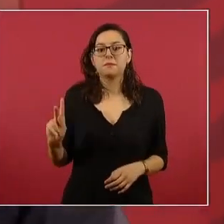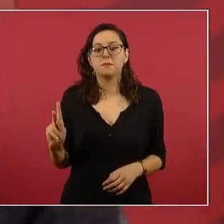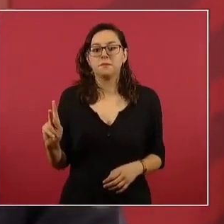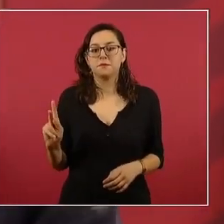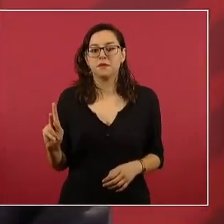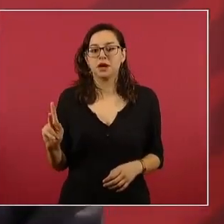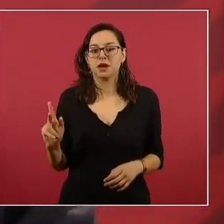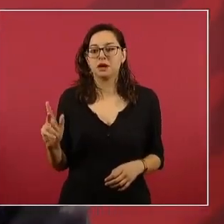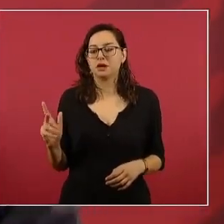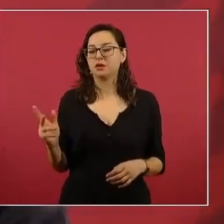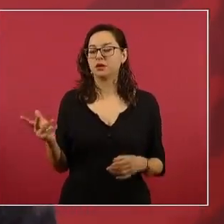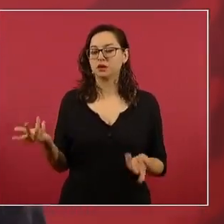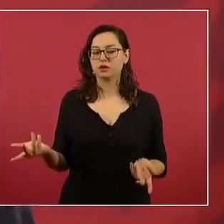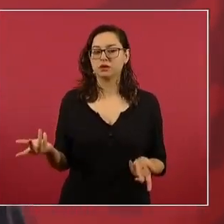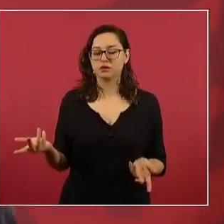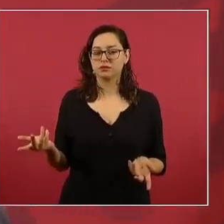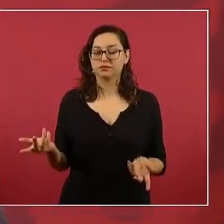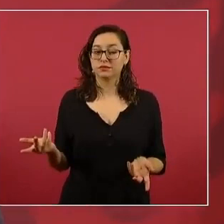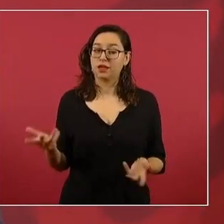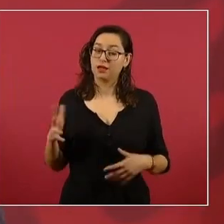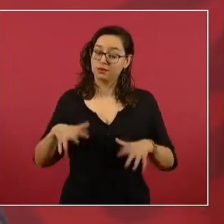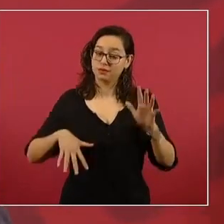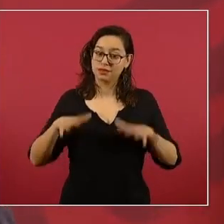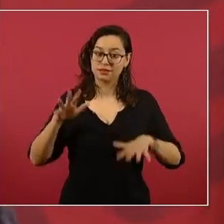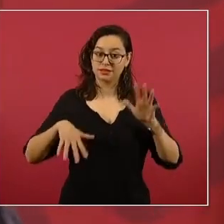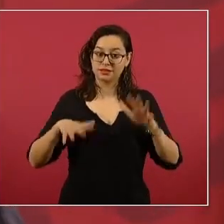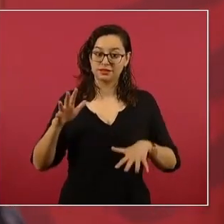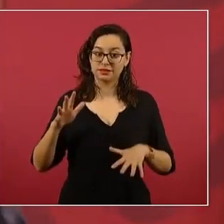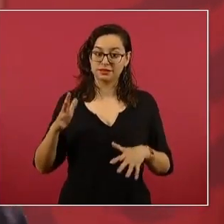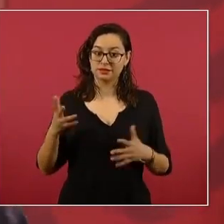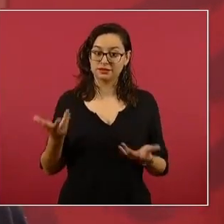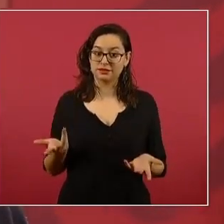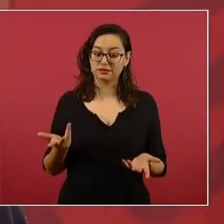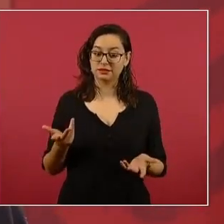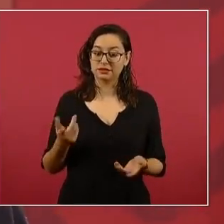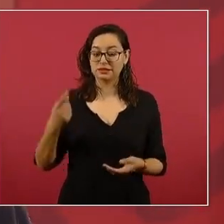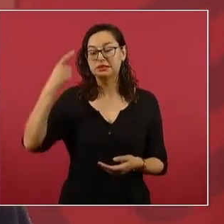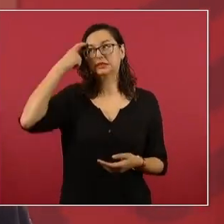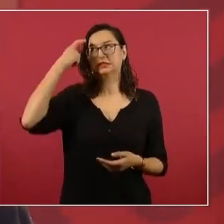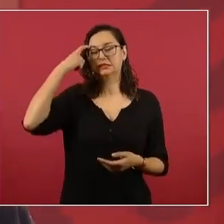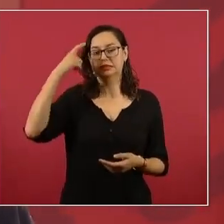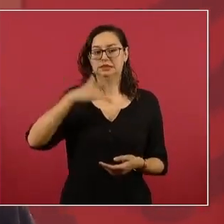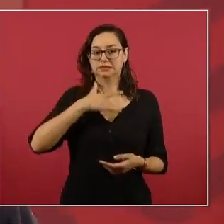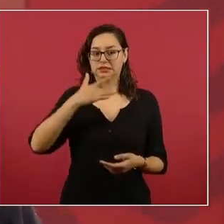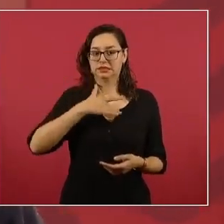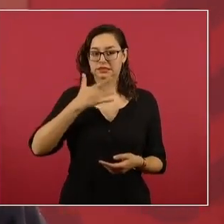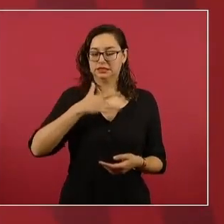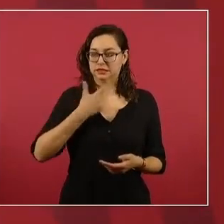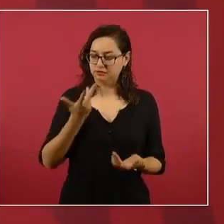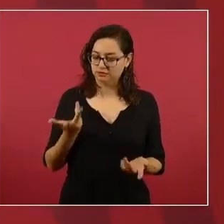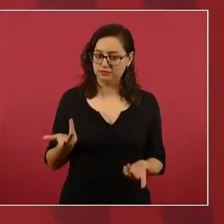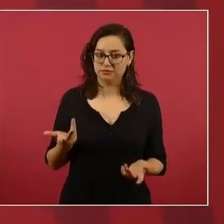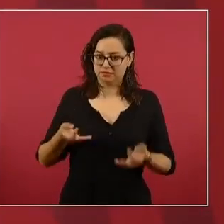que es el más común o debería ser el más común de los